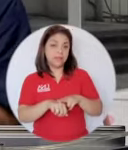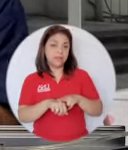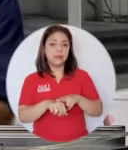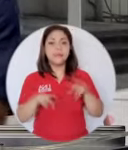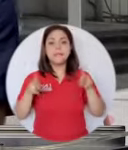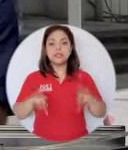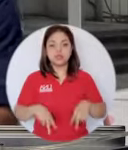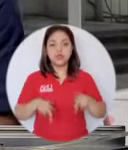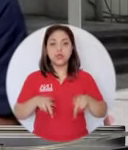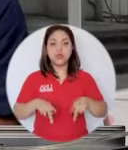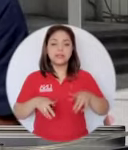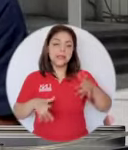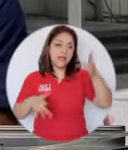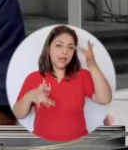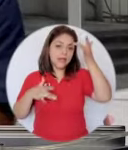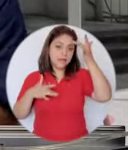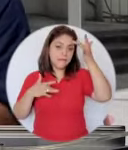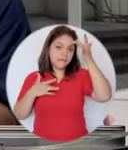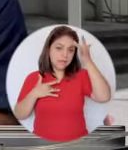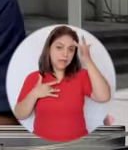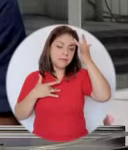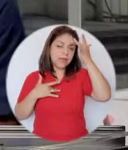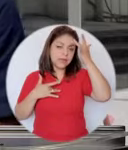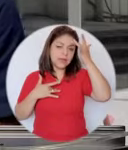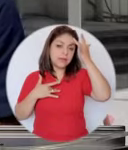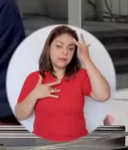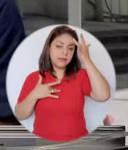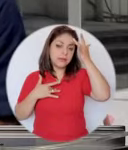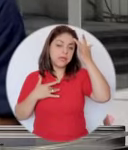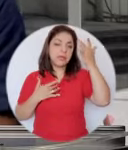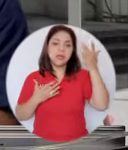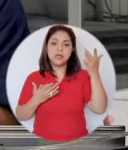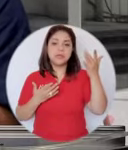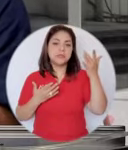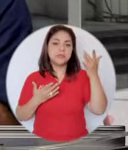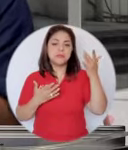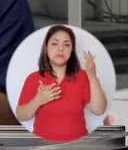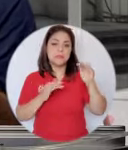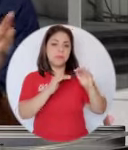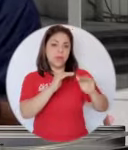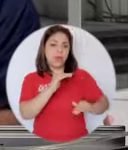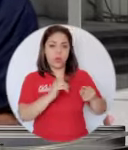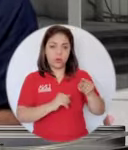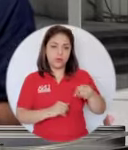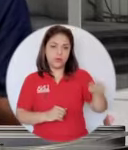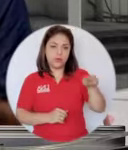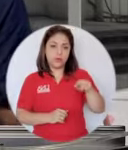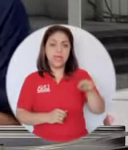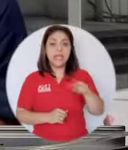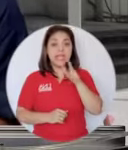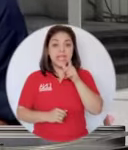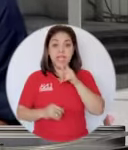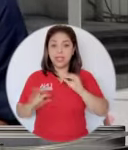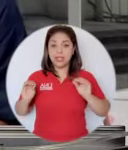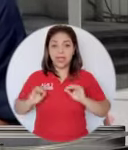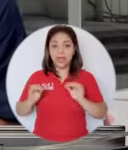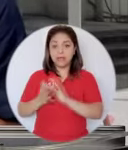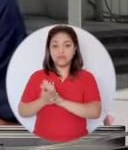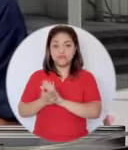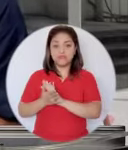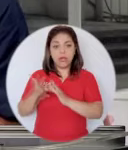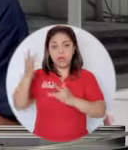la gente que se enferma es la menor proporción. Los que no se enferman o los que no nos hemos